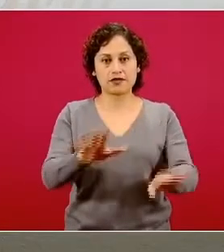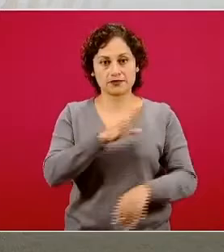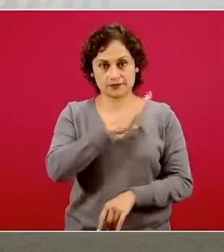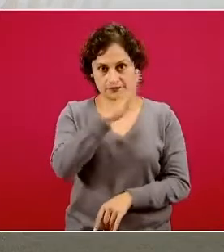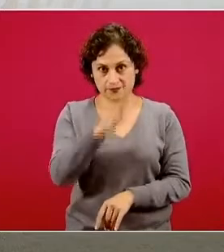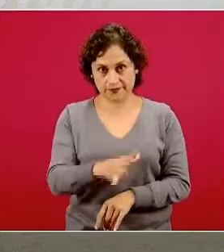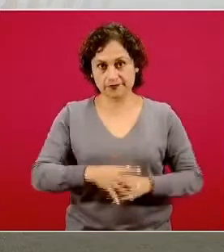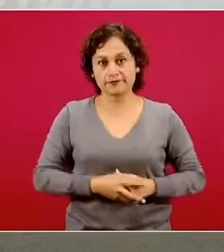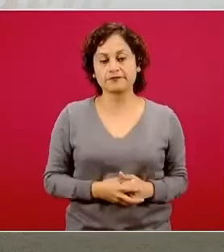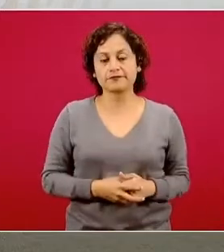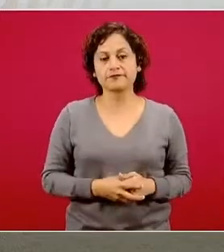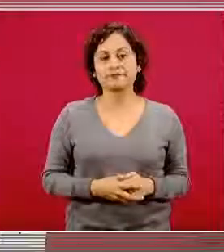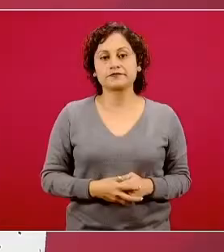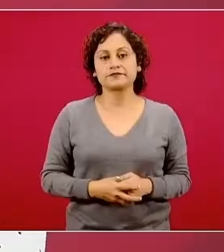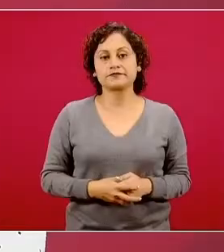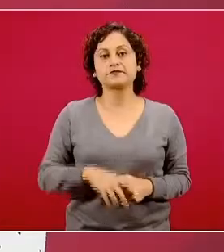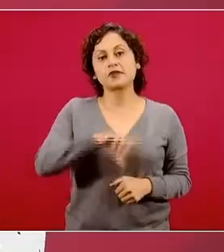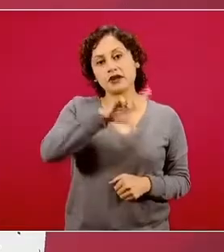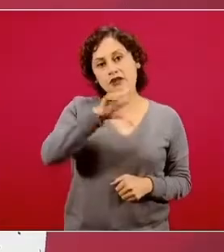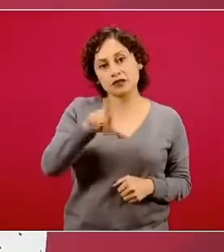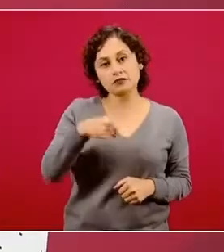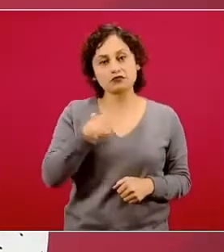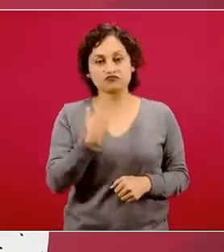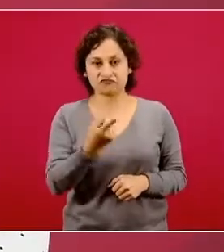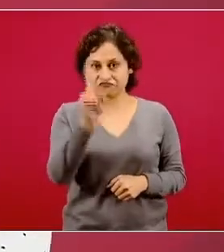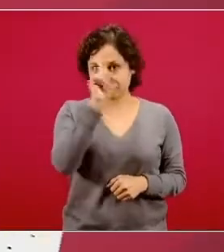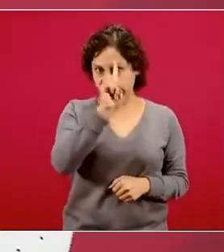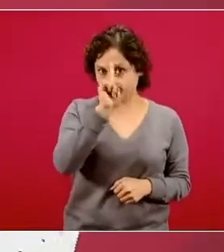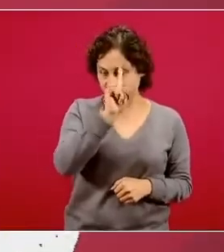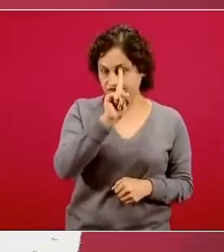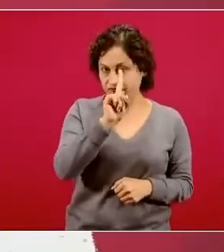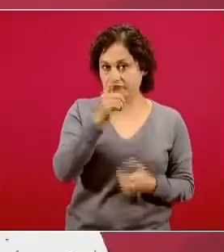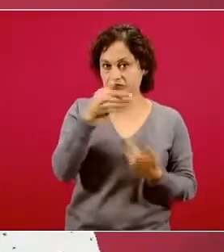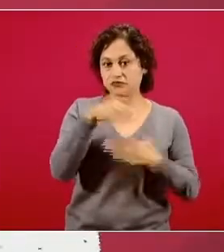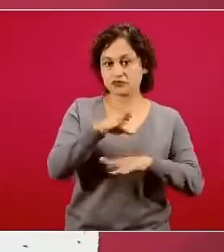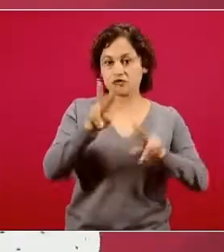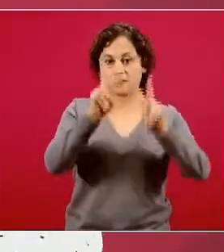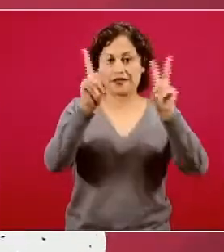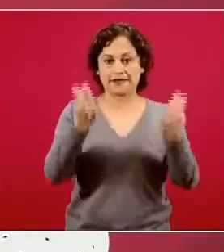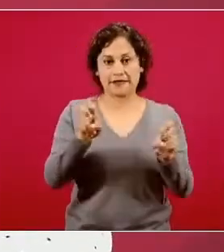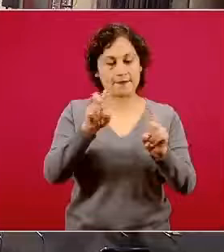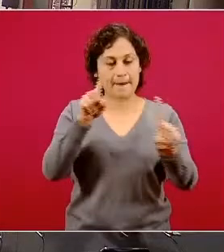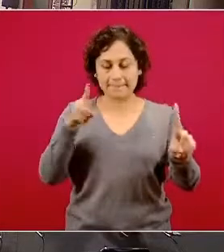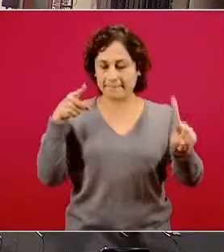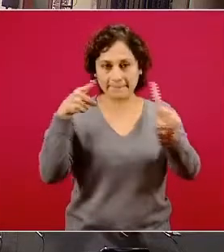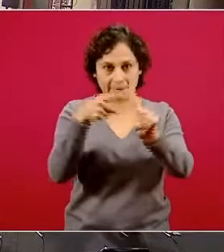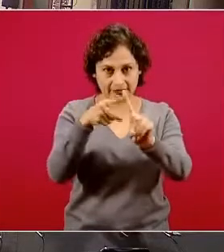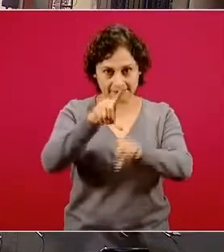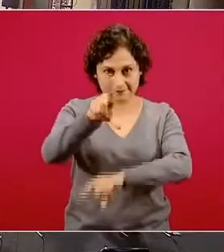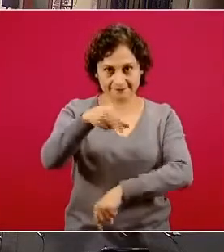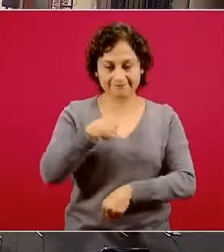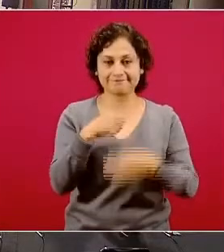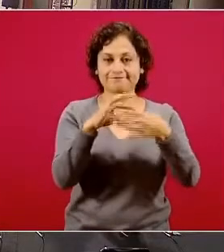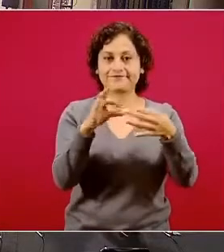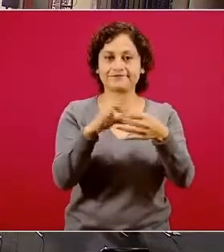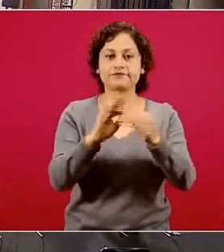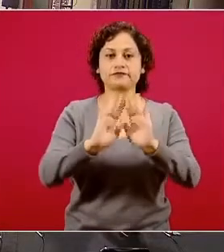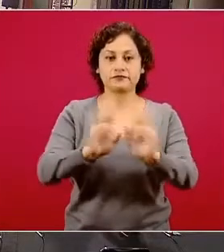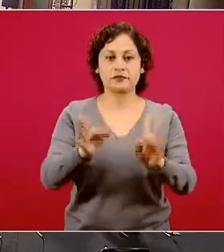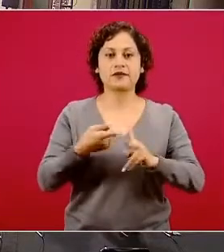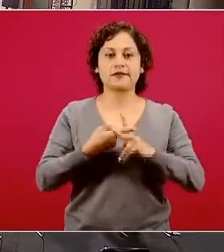y después unas recomendaciones sobre un tema muy específico. Entonces vamos a